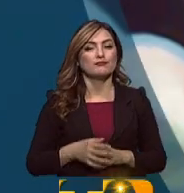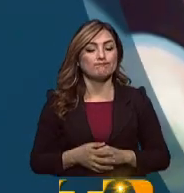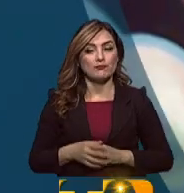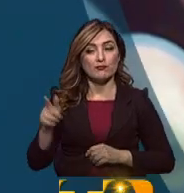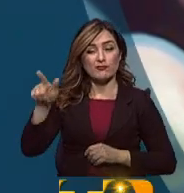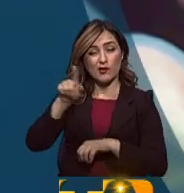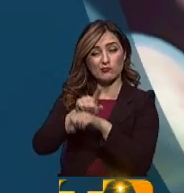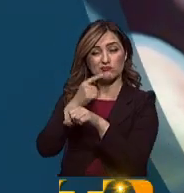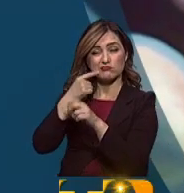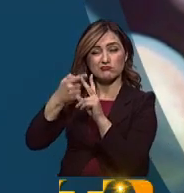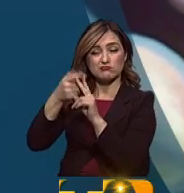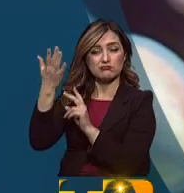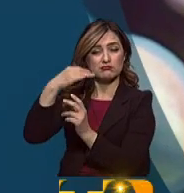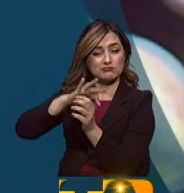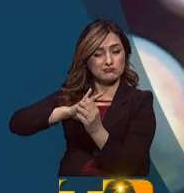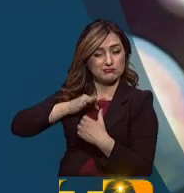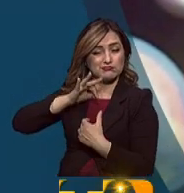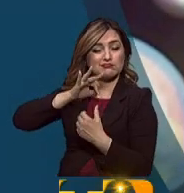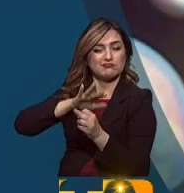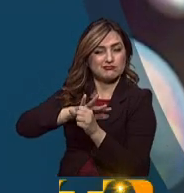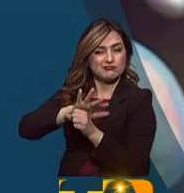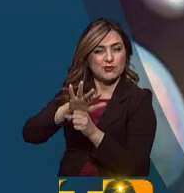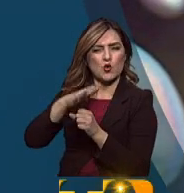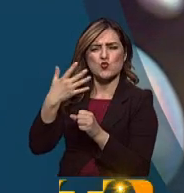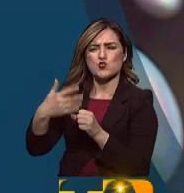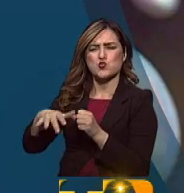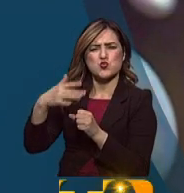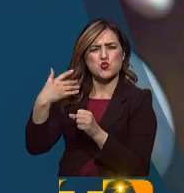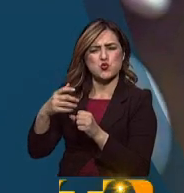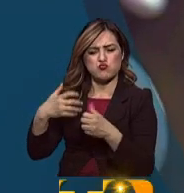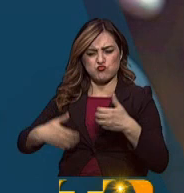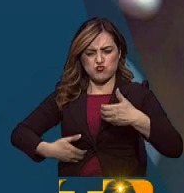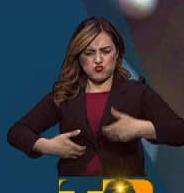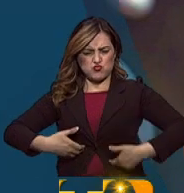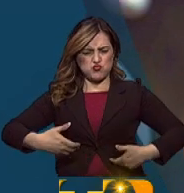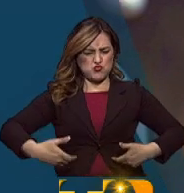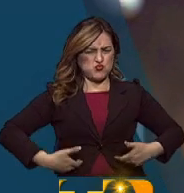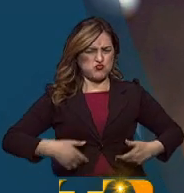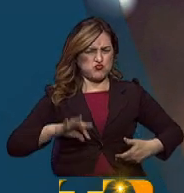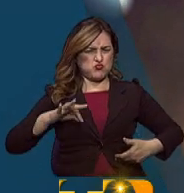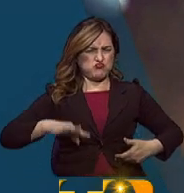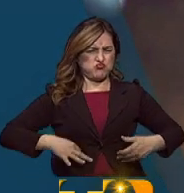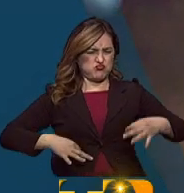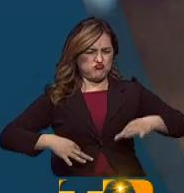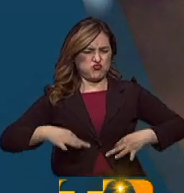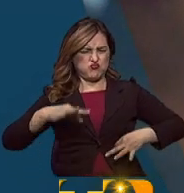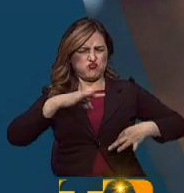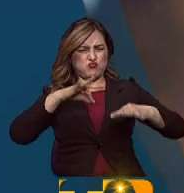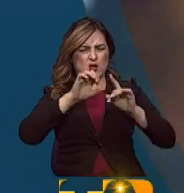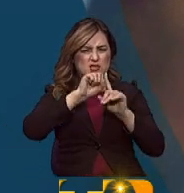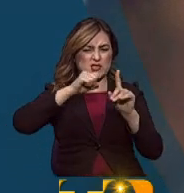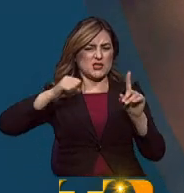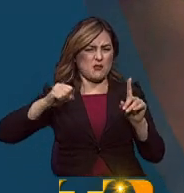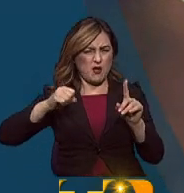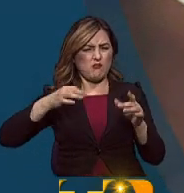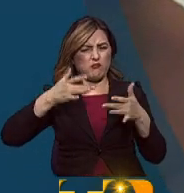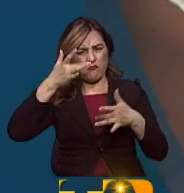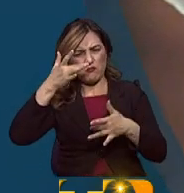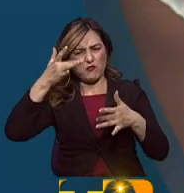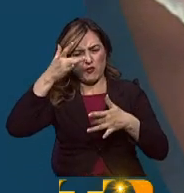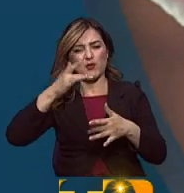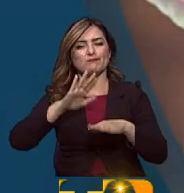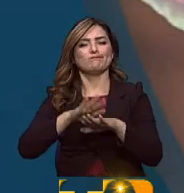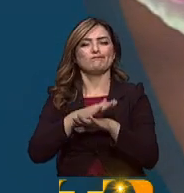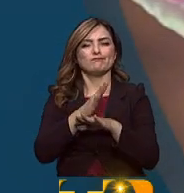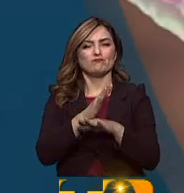la pandemia se ha confirmado que el SARS-CoV-2 puede infectar múltiples órganos y sistemas. En general, esto debido a las